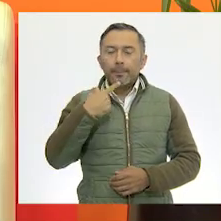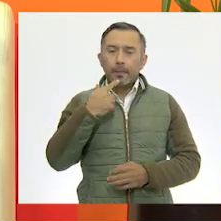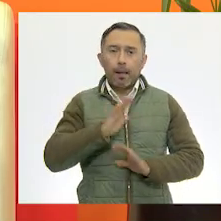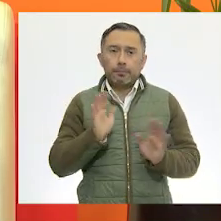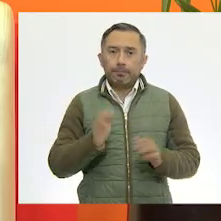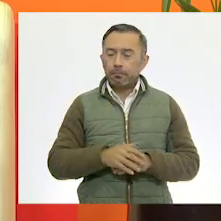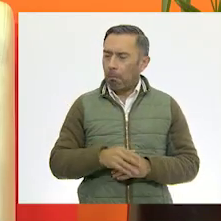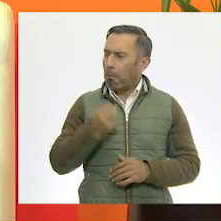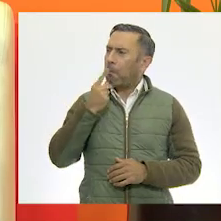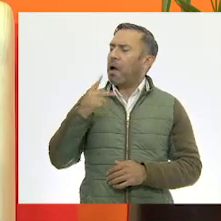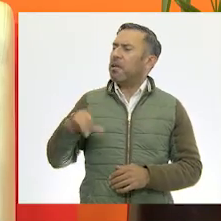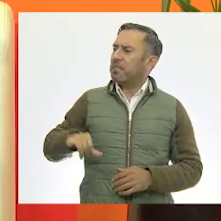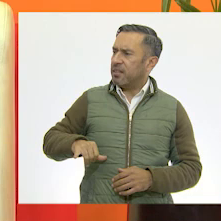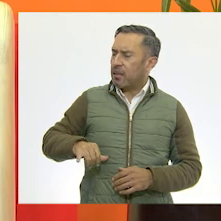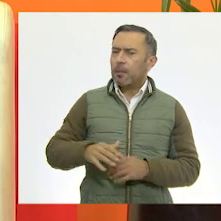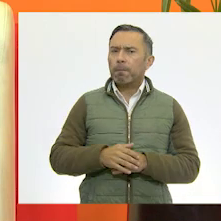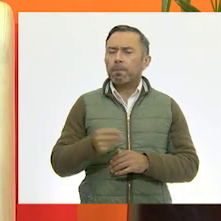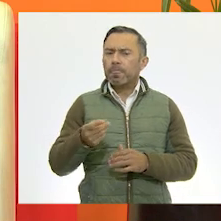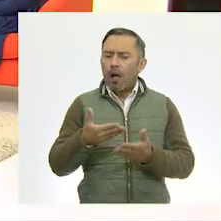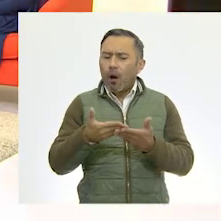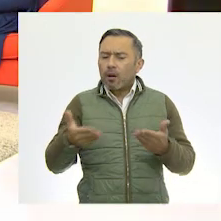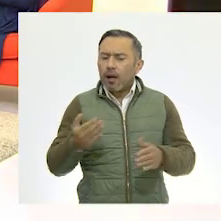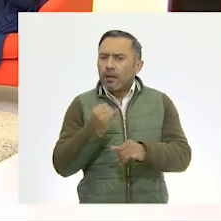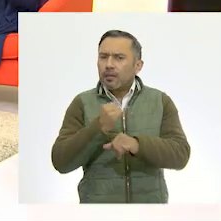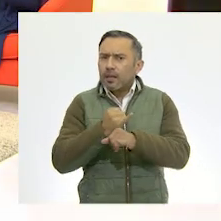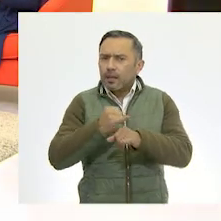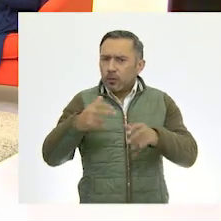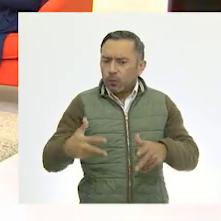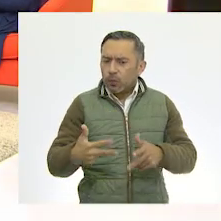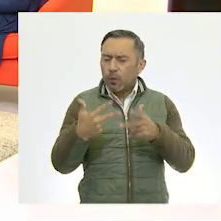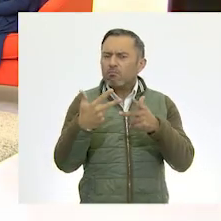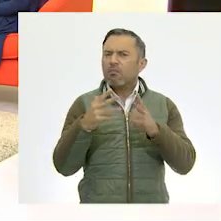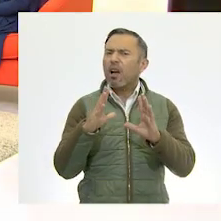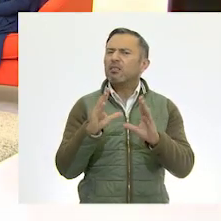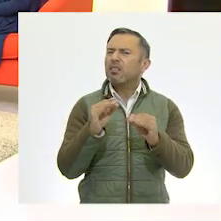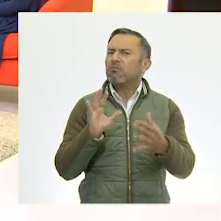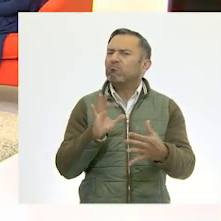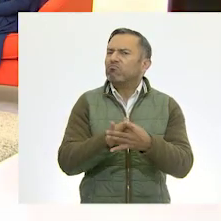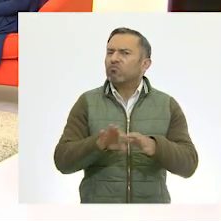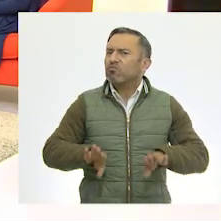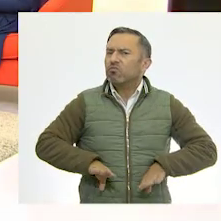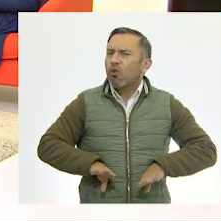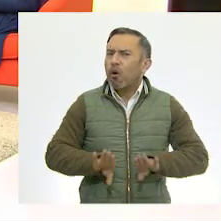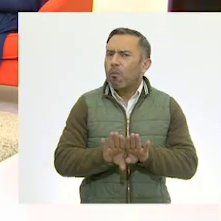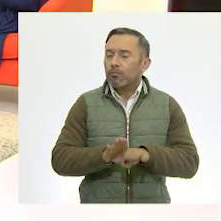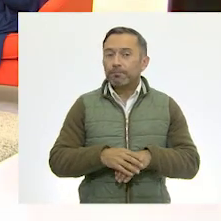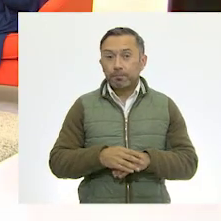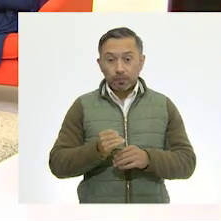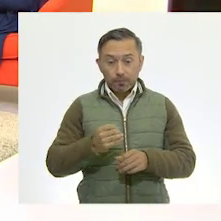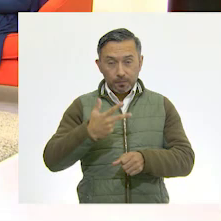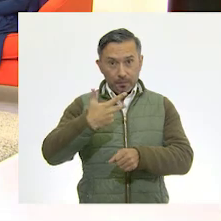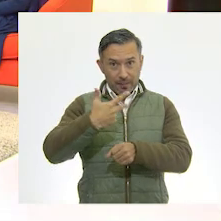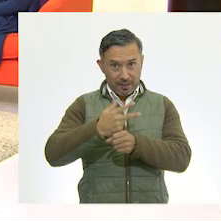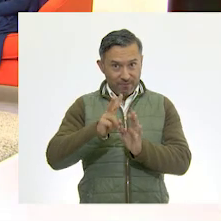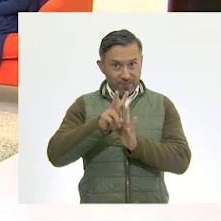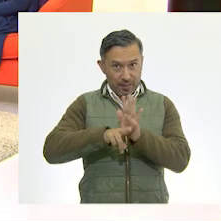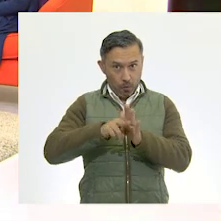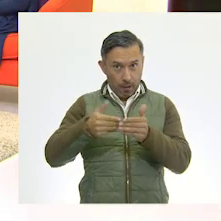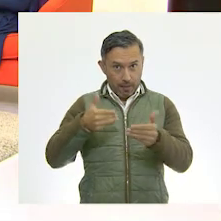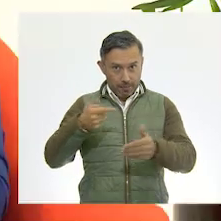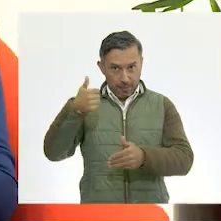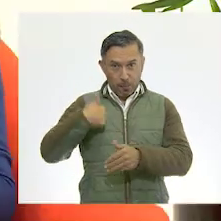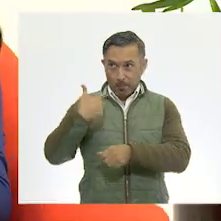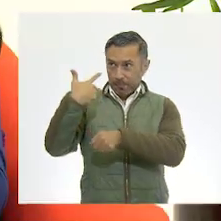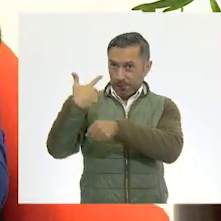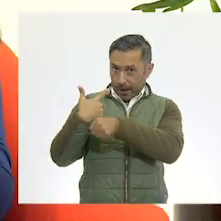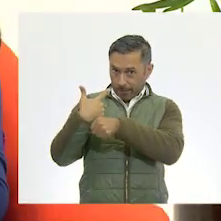este método con la educación a distancia? Bueno, aquí se graban los videos y se mandan por mensajería a los celulares de los papás